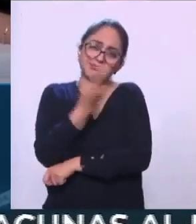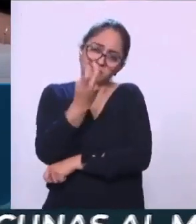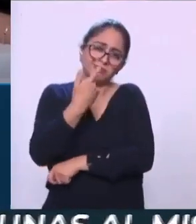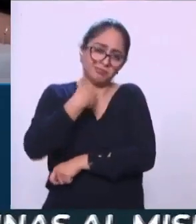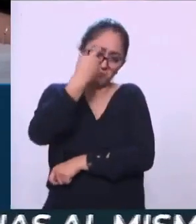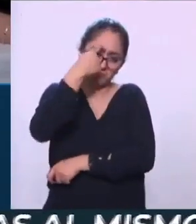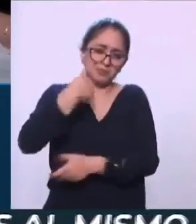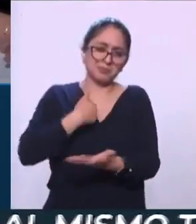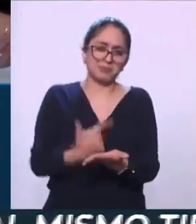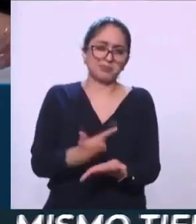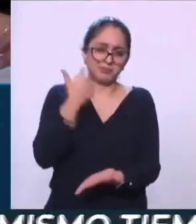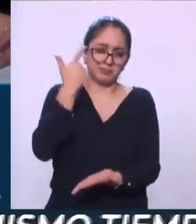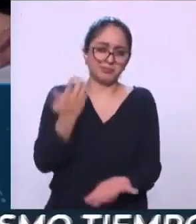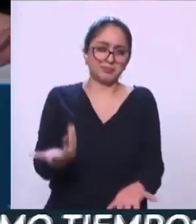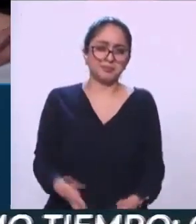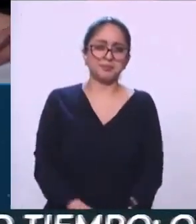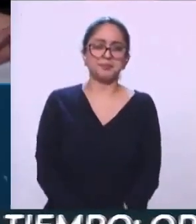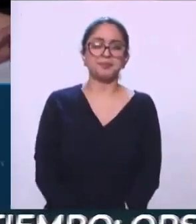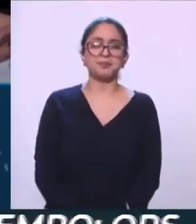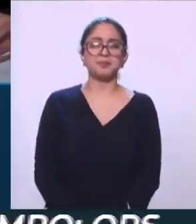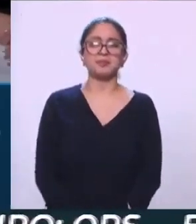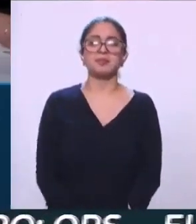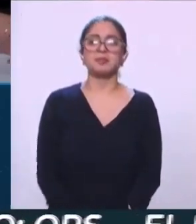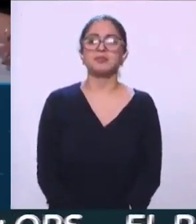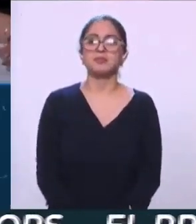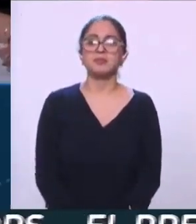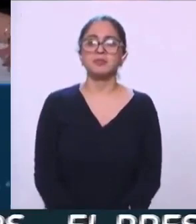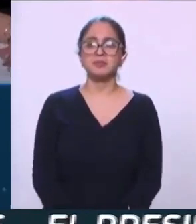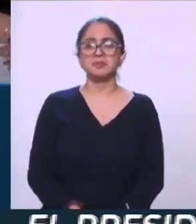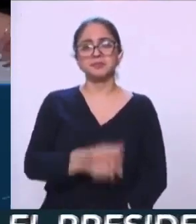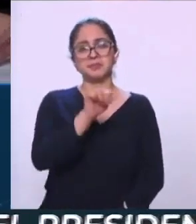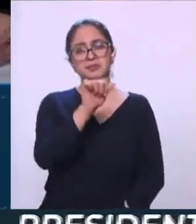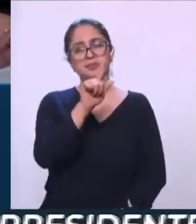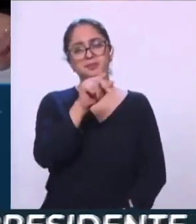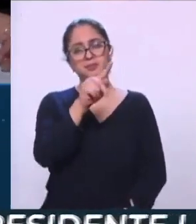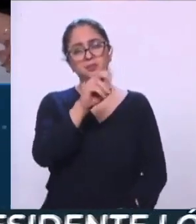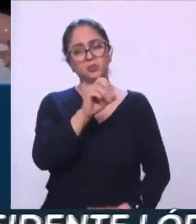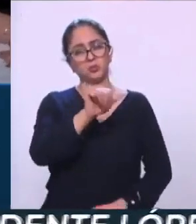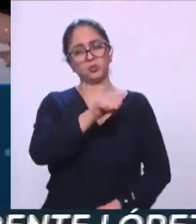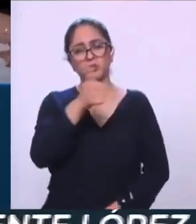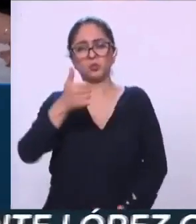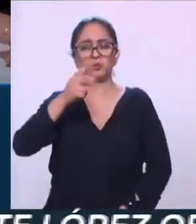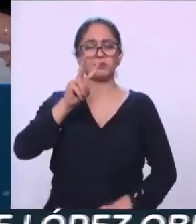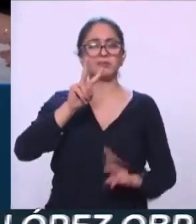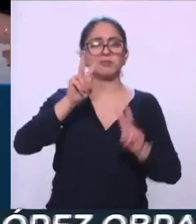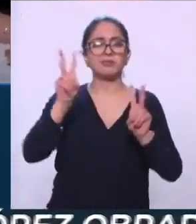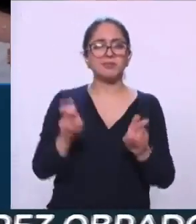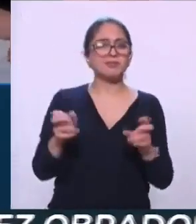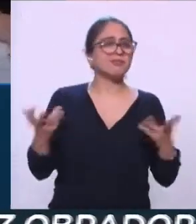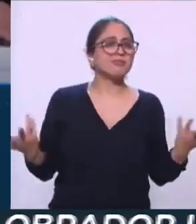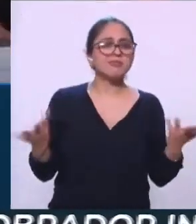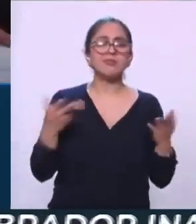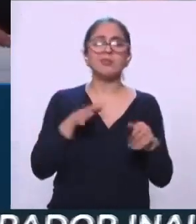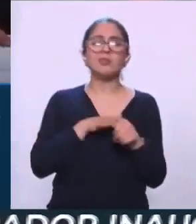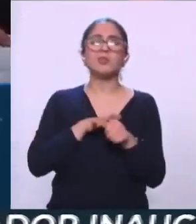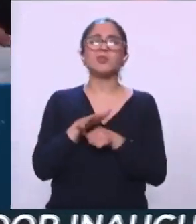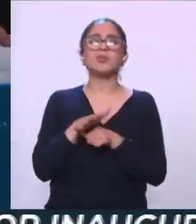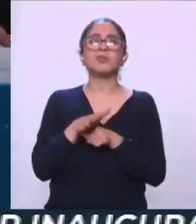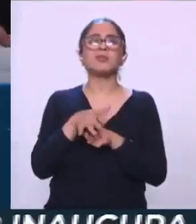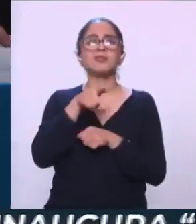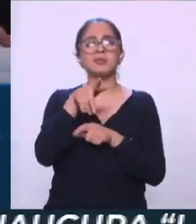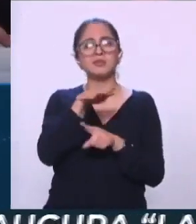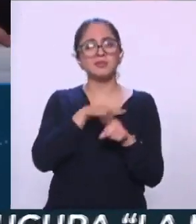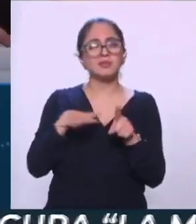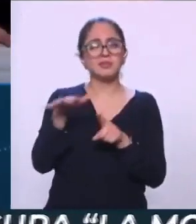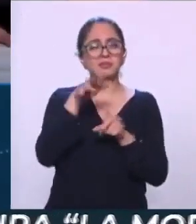parece muy grave, Azul. Oye, Alberto, ¿y traes otros temas también? Temas que tienen más que ver con el ámbito de